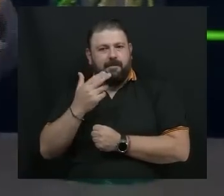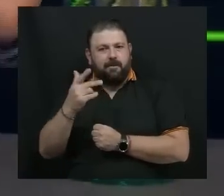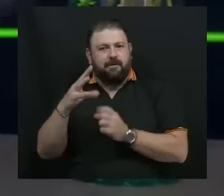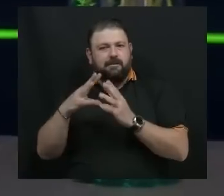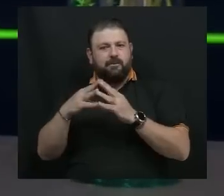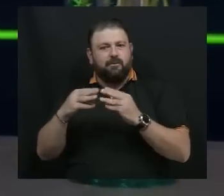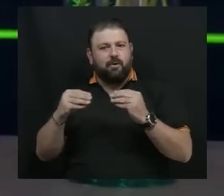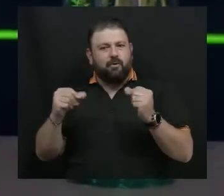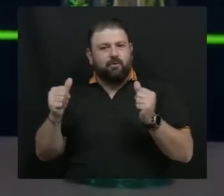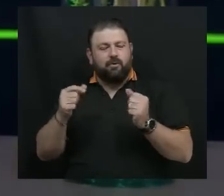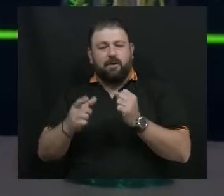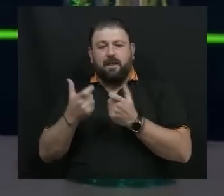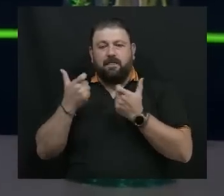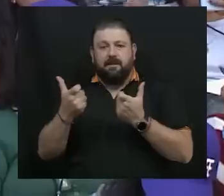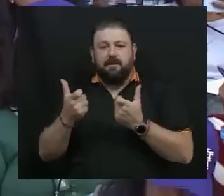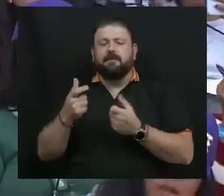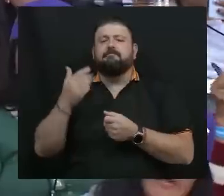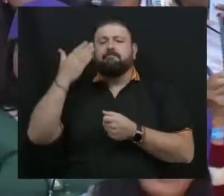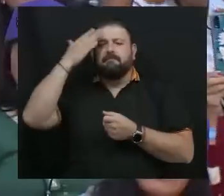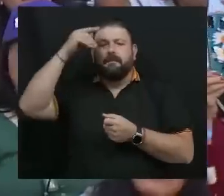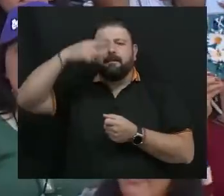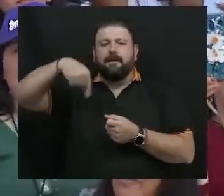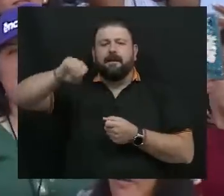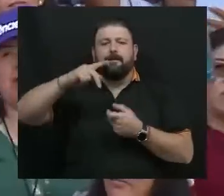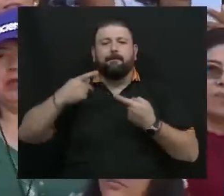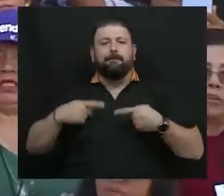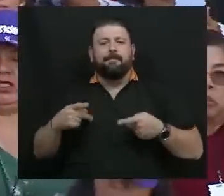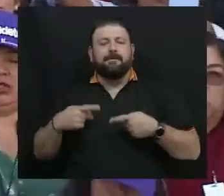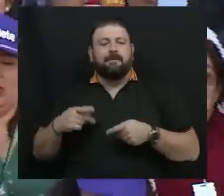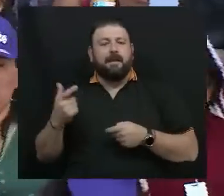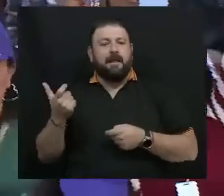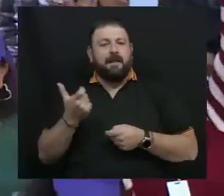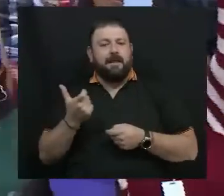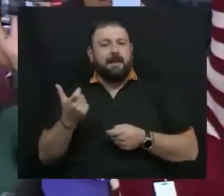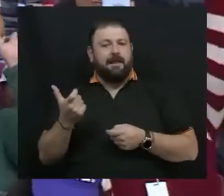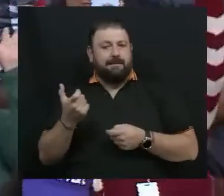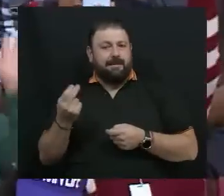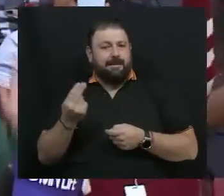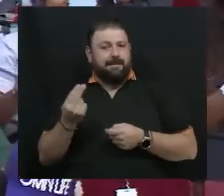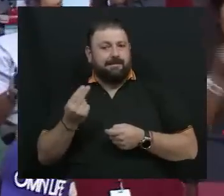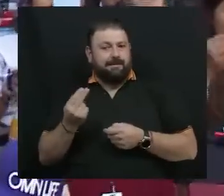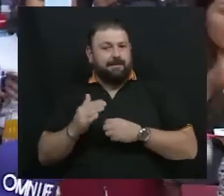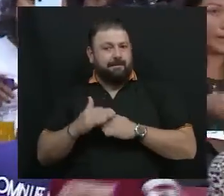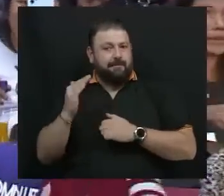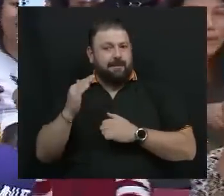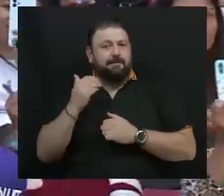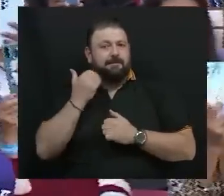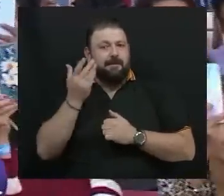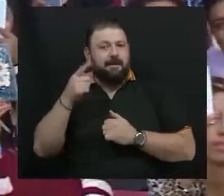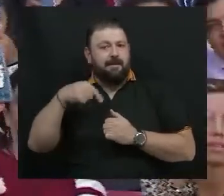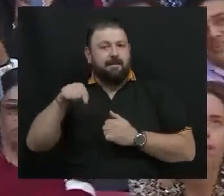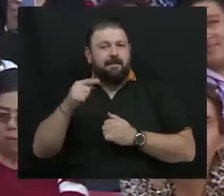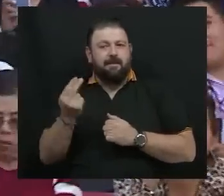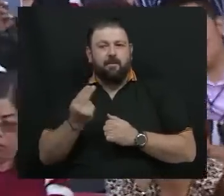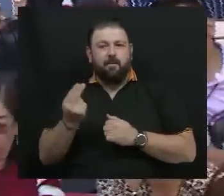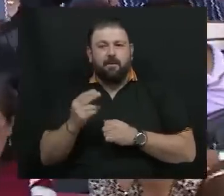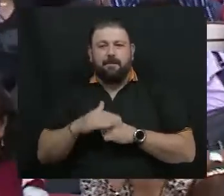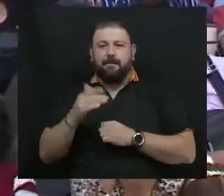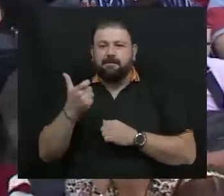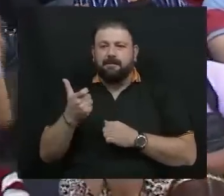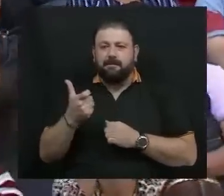urge generar más dinero? Alce la mano. A ver, ¿a quién le urge aquí generar más ingresos? Bueno, ahí todo el mundo dice: